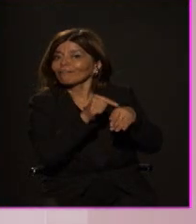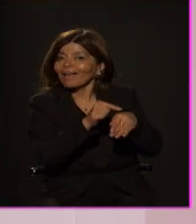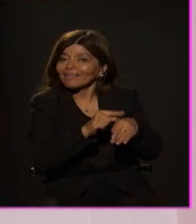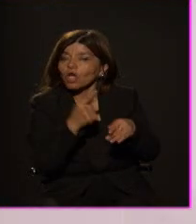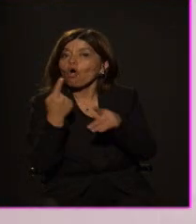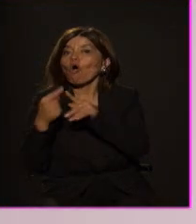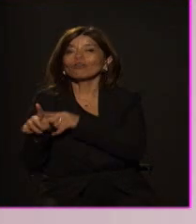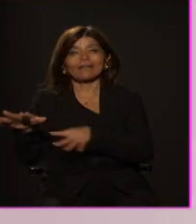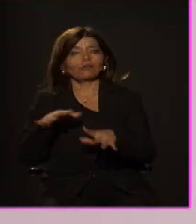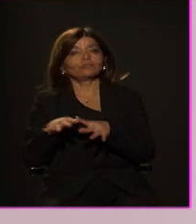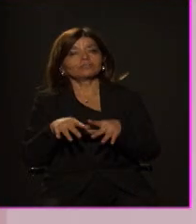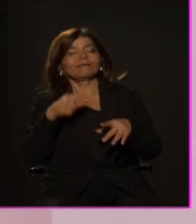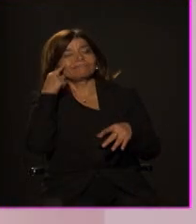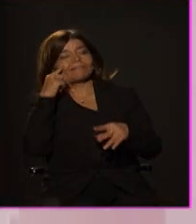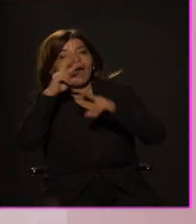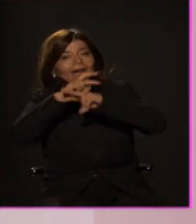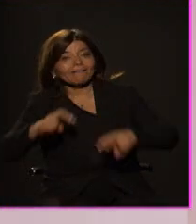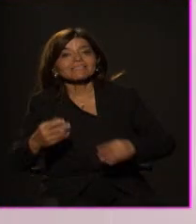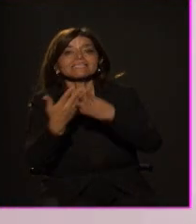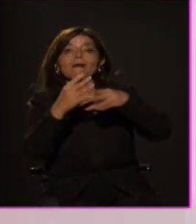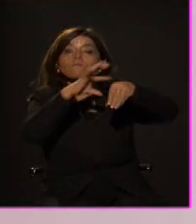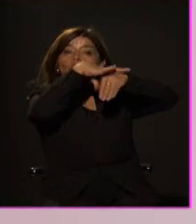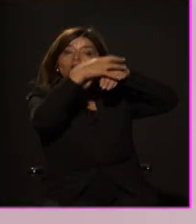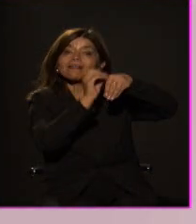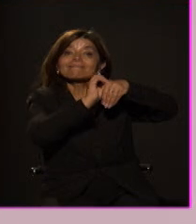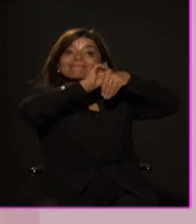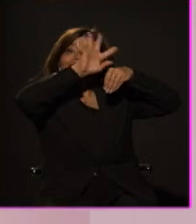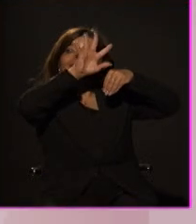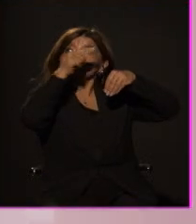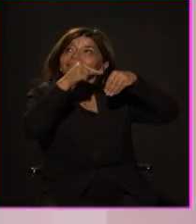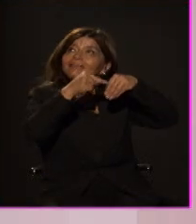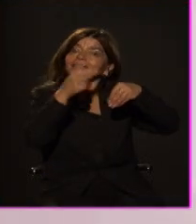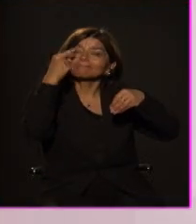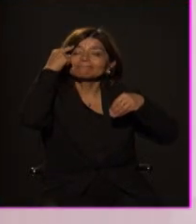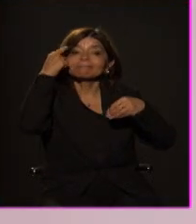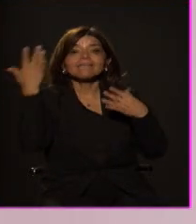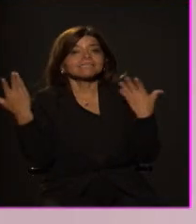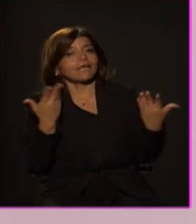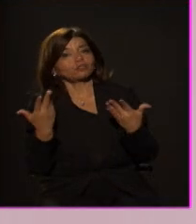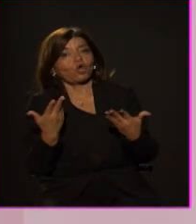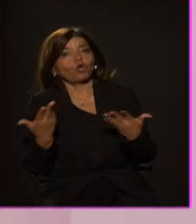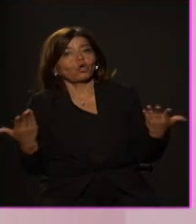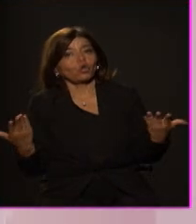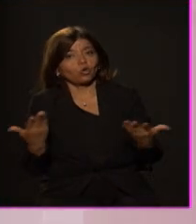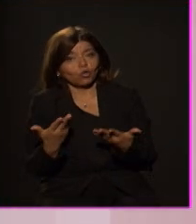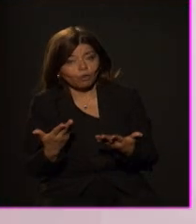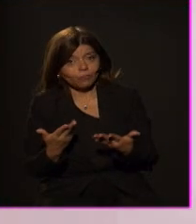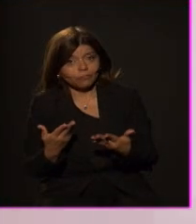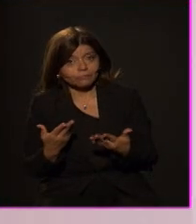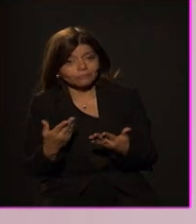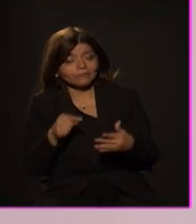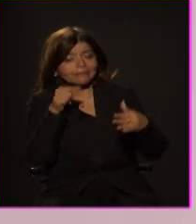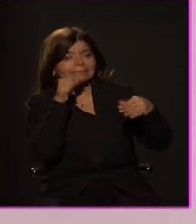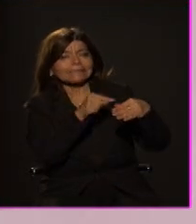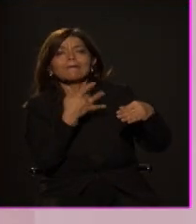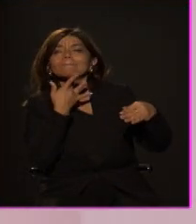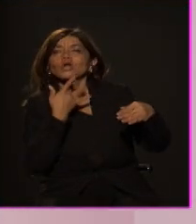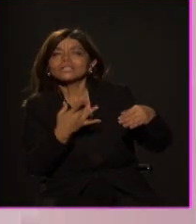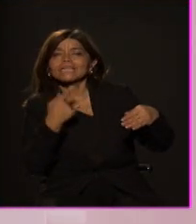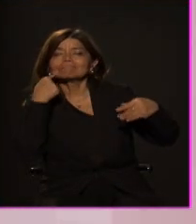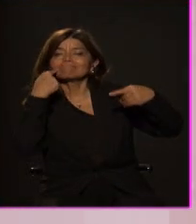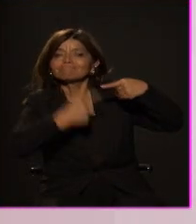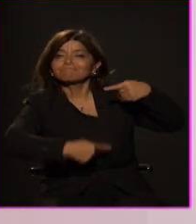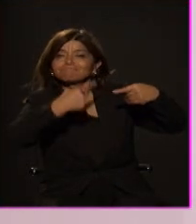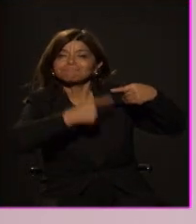estar mal con esta antena. Hicimos algunas otras mediciones y realmente estábamos rompiéndonos la cabeza tratando de entender qué estaba pasando. Bueno,